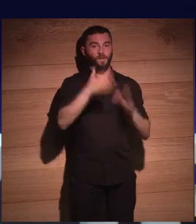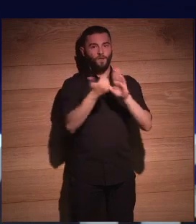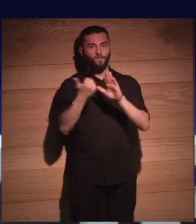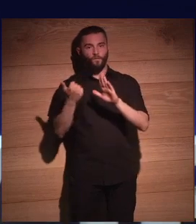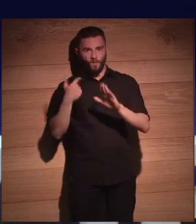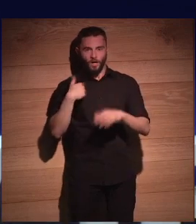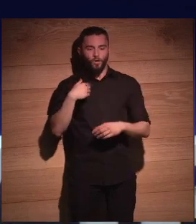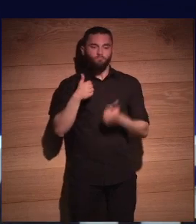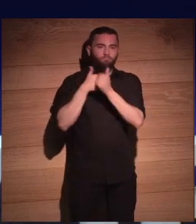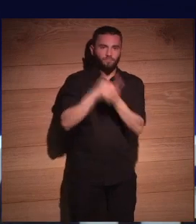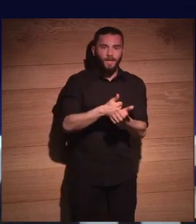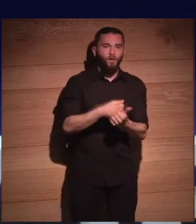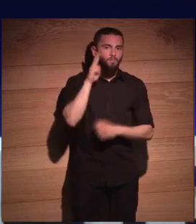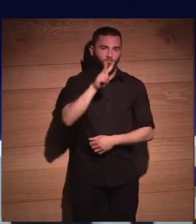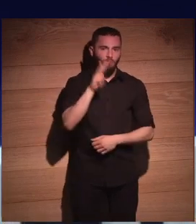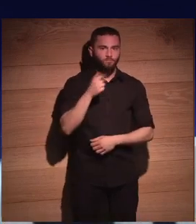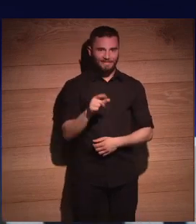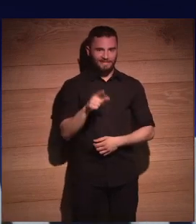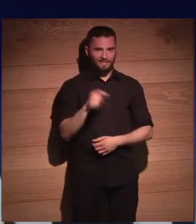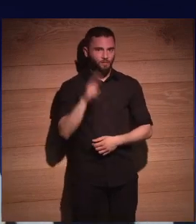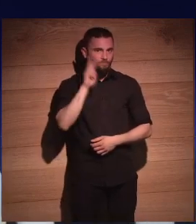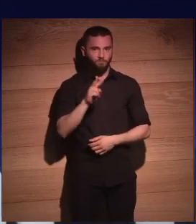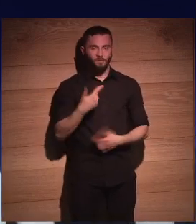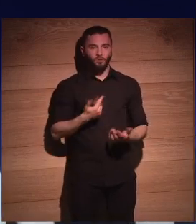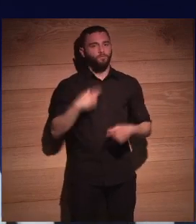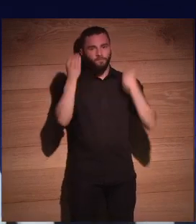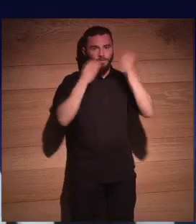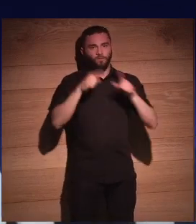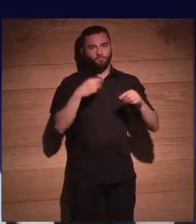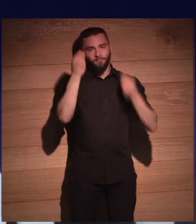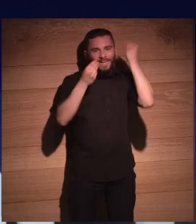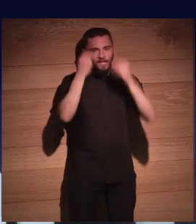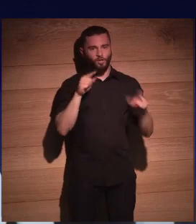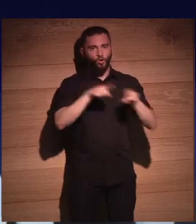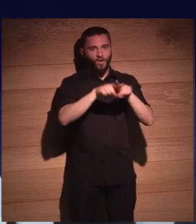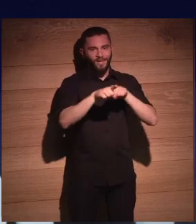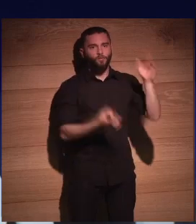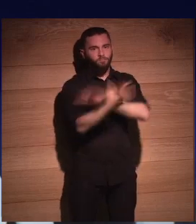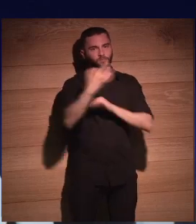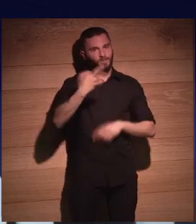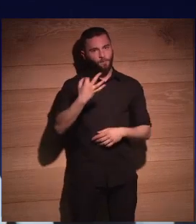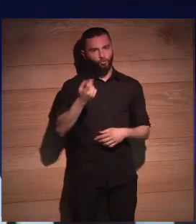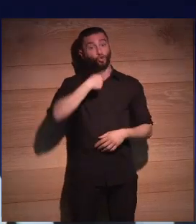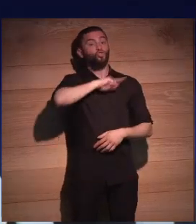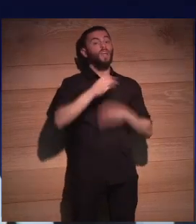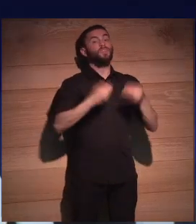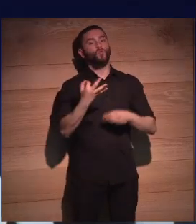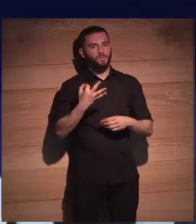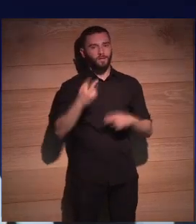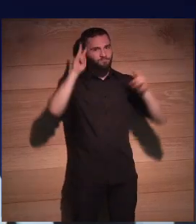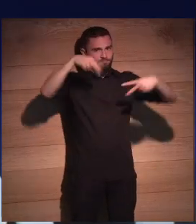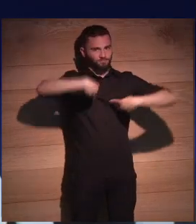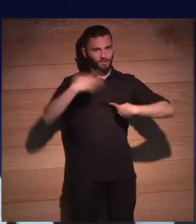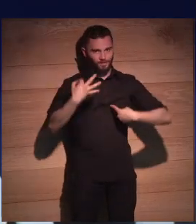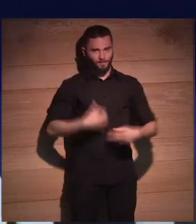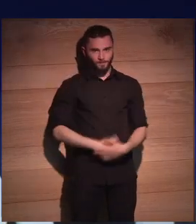que consideremos el crear un pensamiento crítico con respecto a lo que hacemos nosotros mismos.